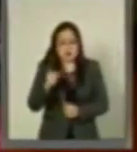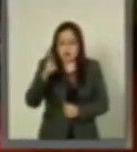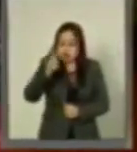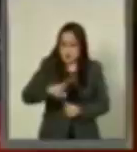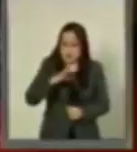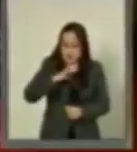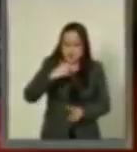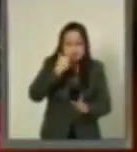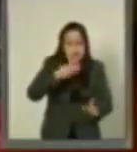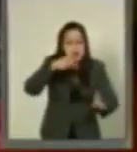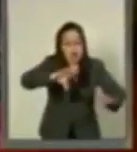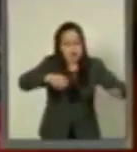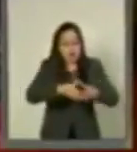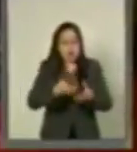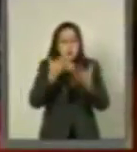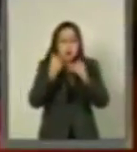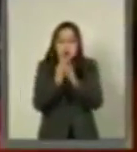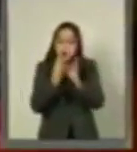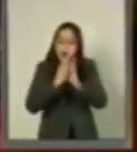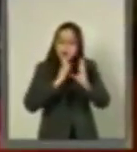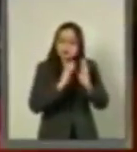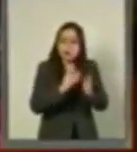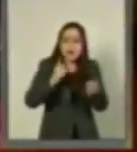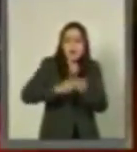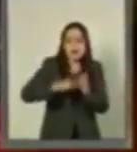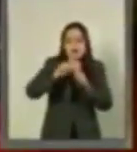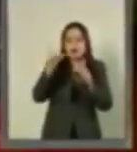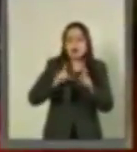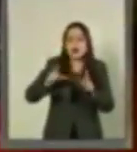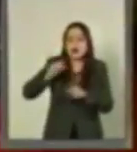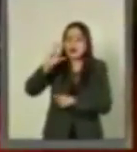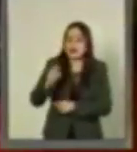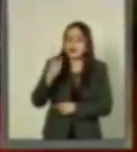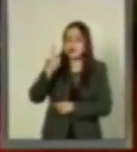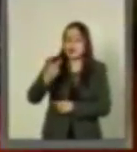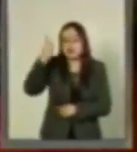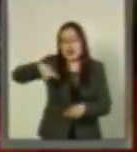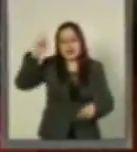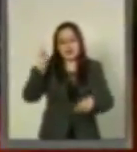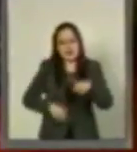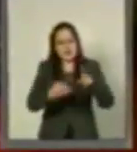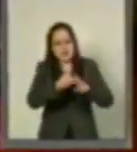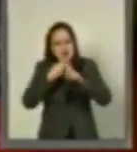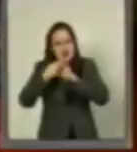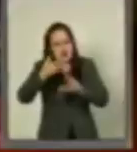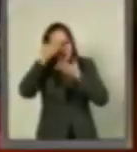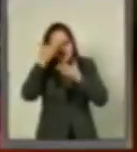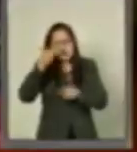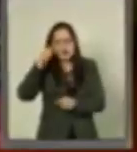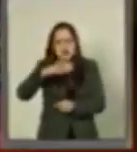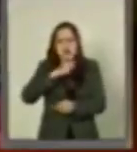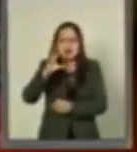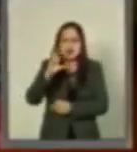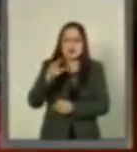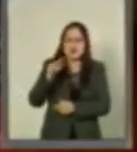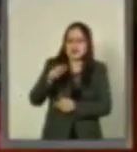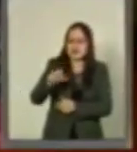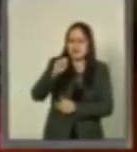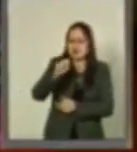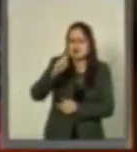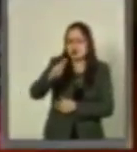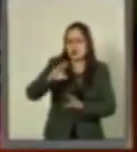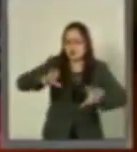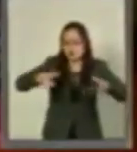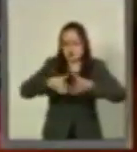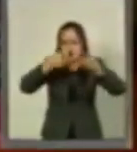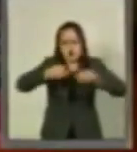capacidades. Hoy le quiero decir que hay 32 unidades antisecuestro y hay 18 subunidades, incluso